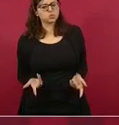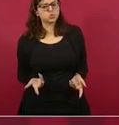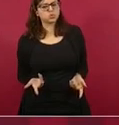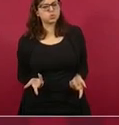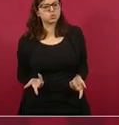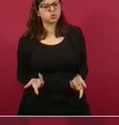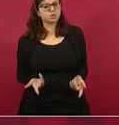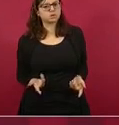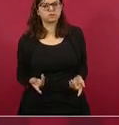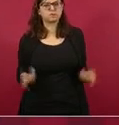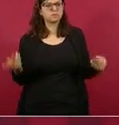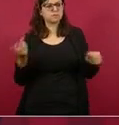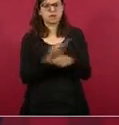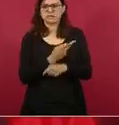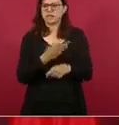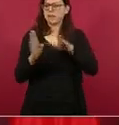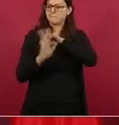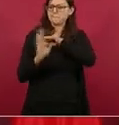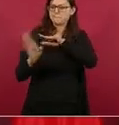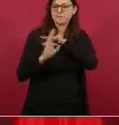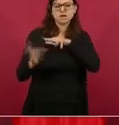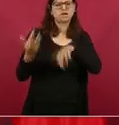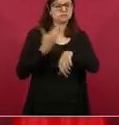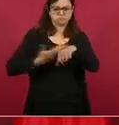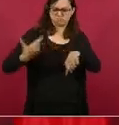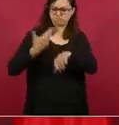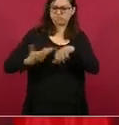a los paisanos migrantes.